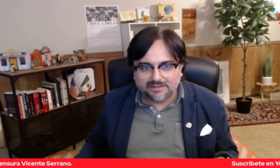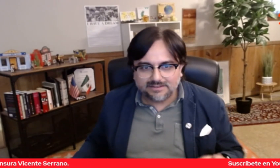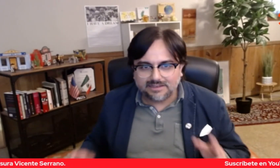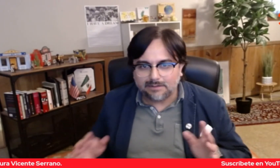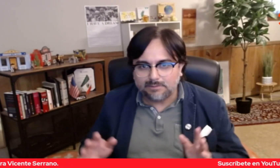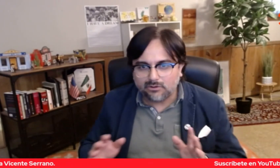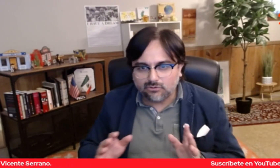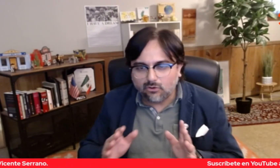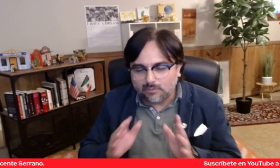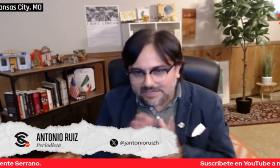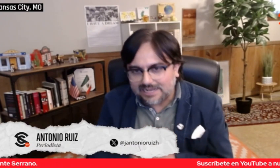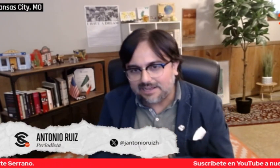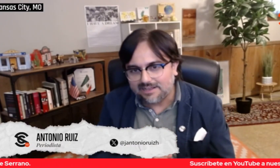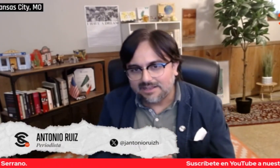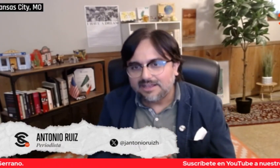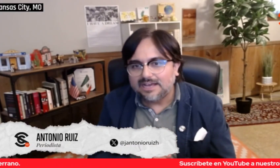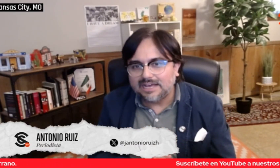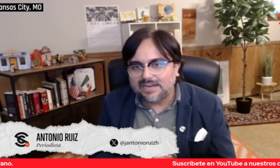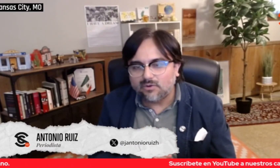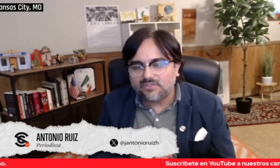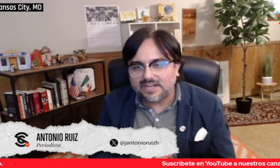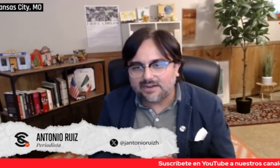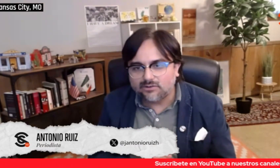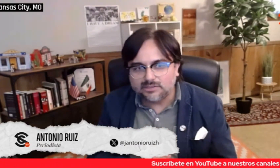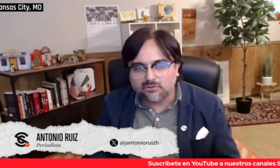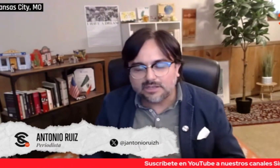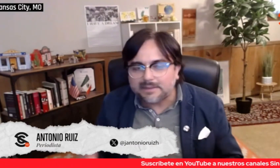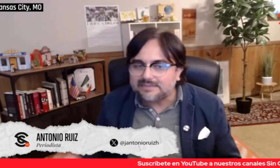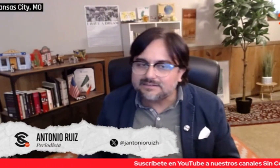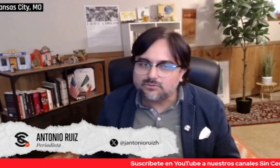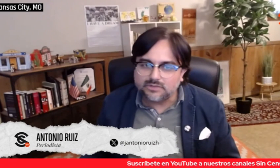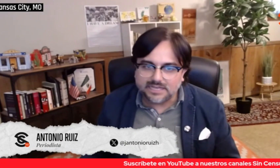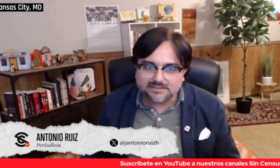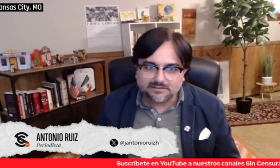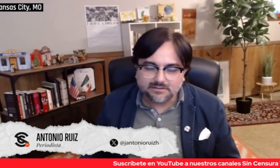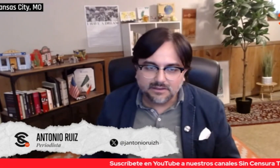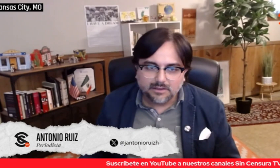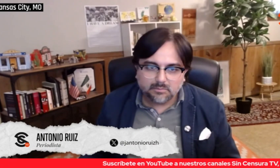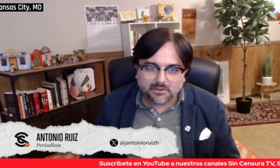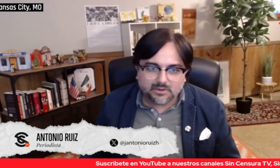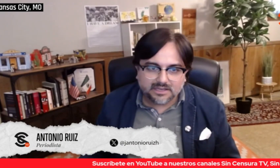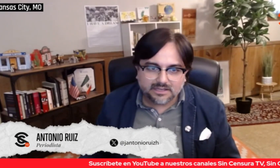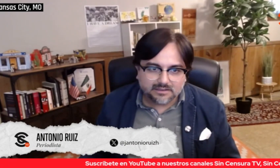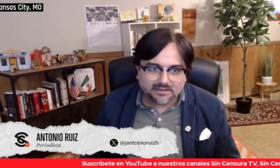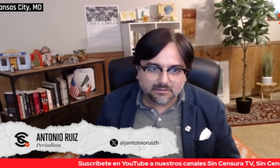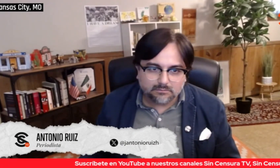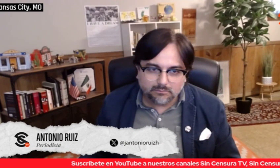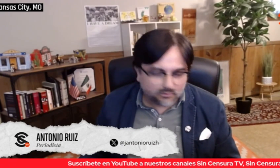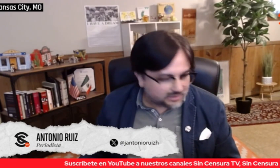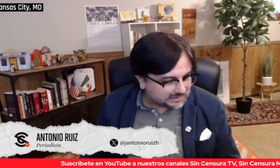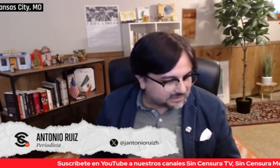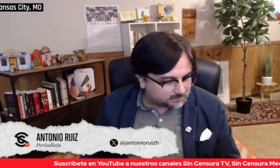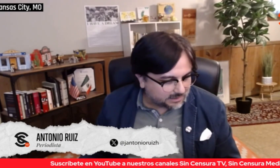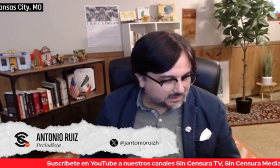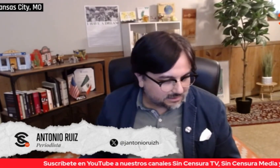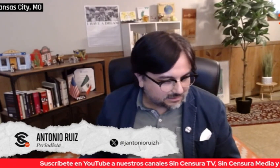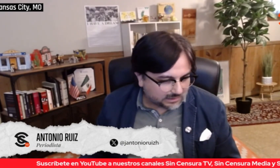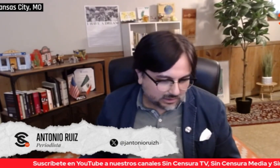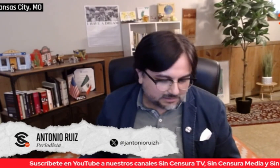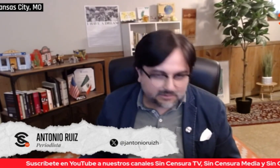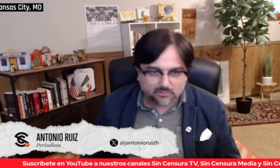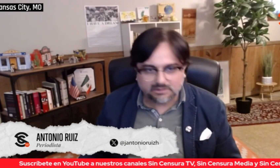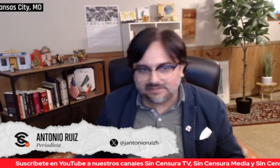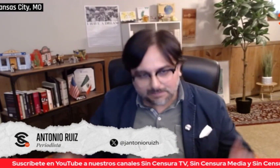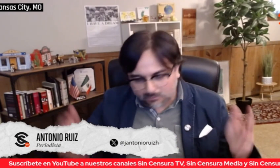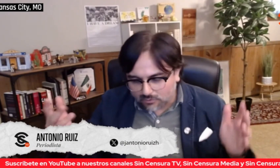que parece que el amparo solo obliga a no entregar los libros a 20 estudiantes, pero que el muy fantasma, y